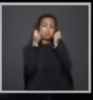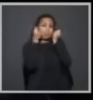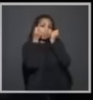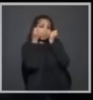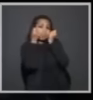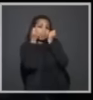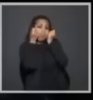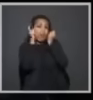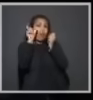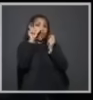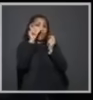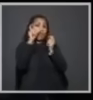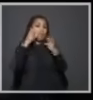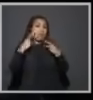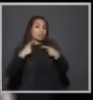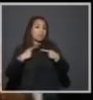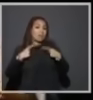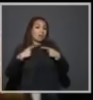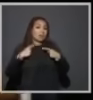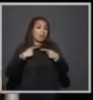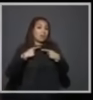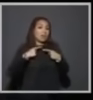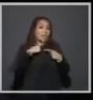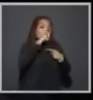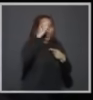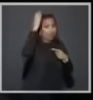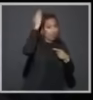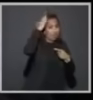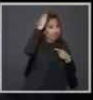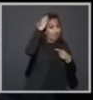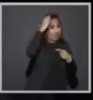a todos, sin distinción de partido.